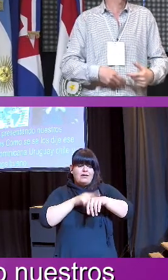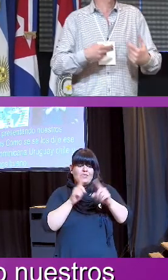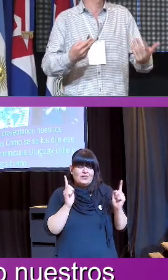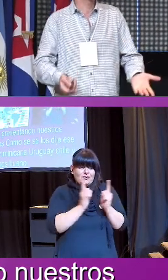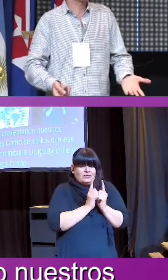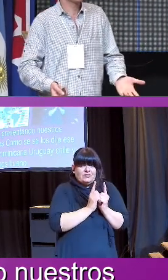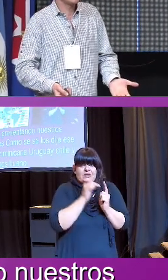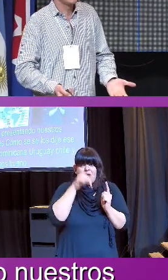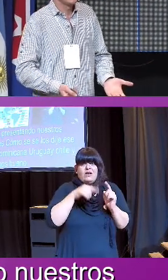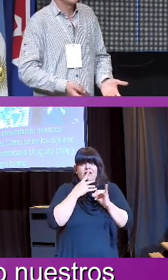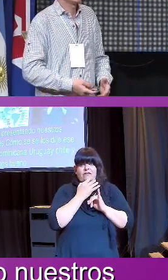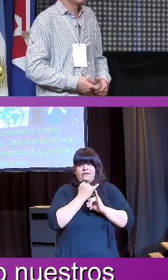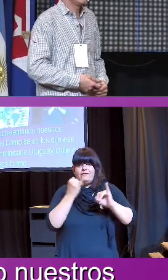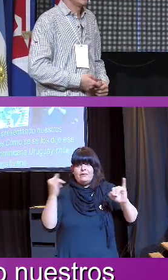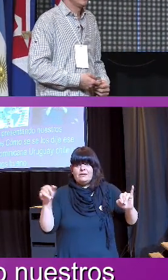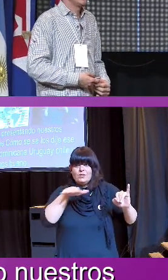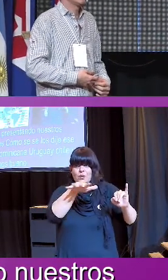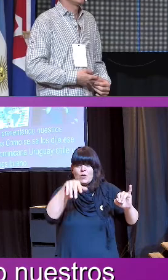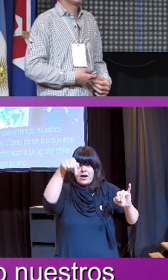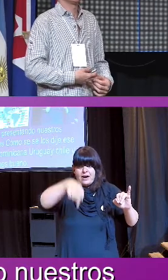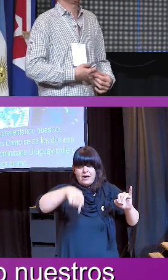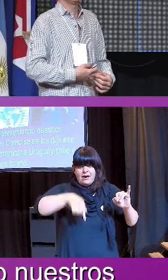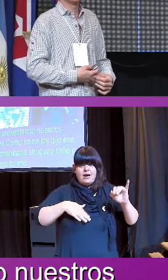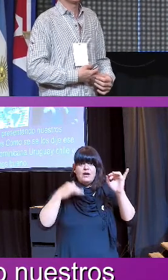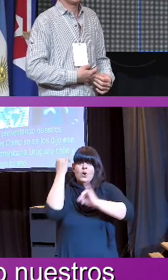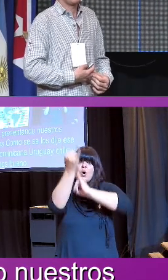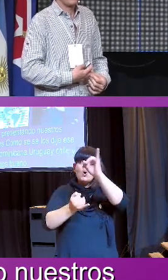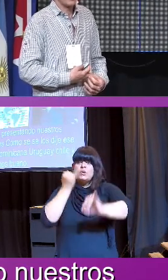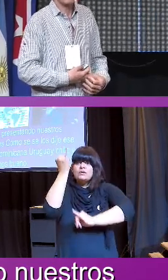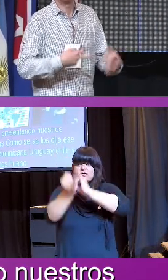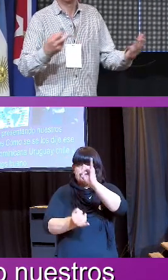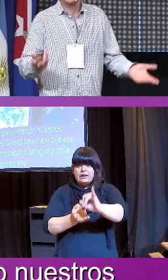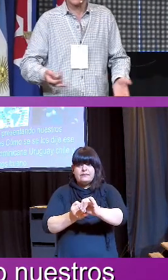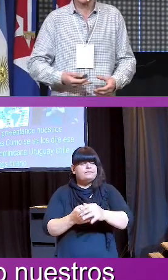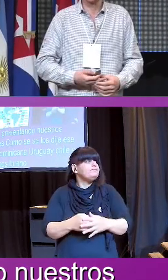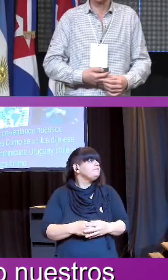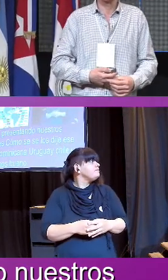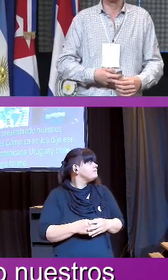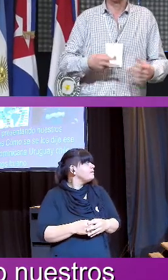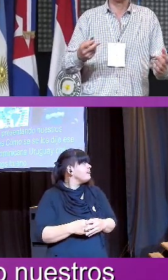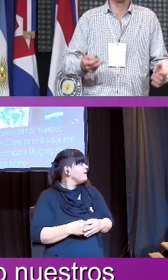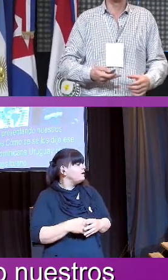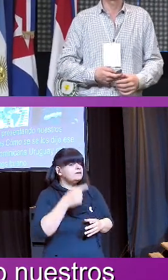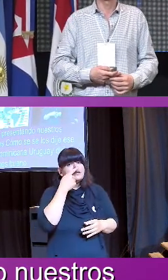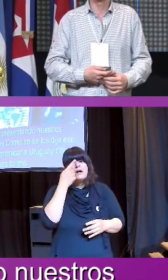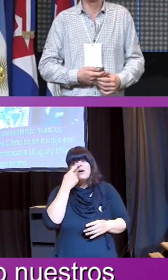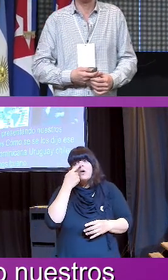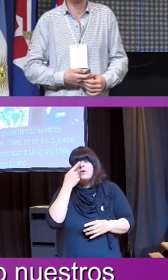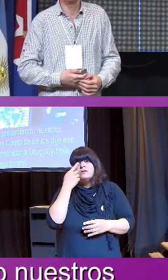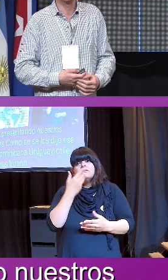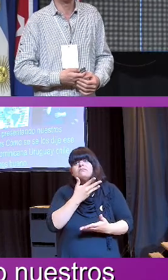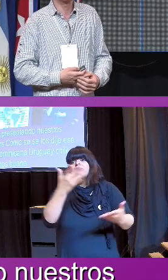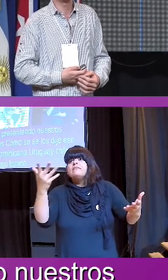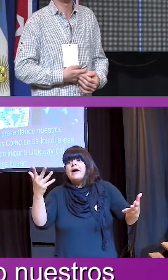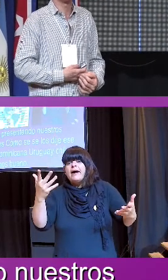que van a tener impacto, ¿sí? Si no, ¿para qué investigamos? También por cierta curiosidad, cierto anhelo de claridad,